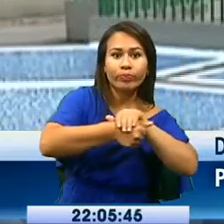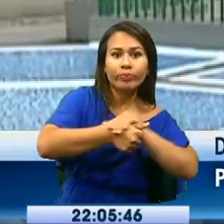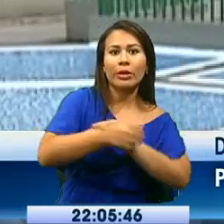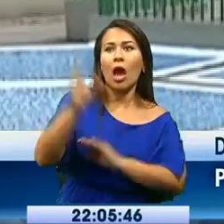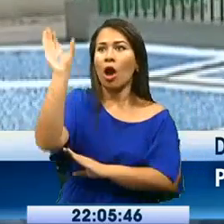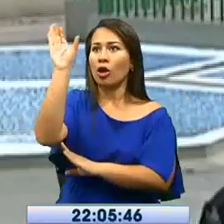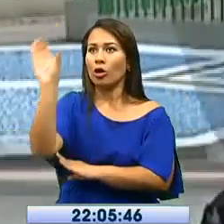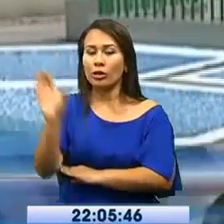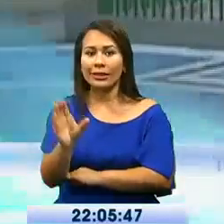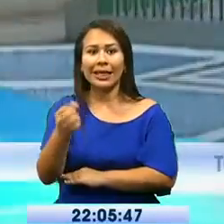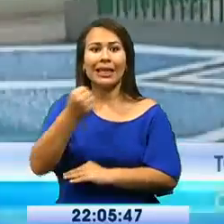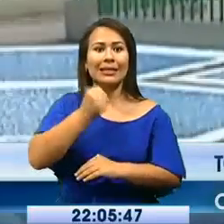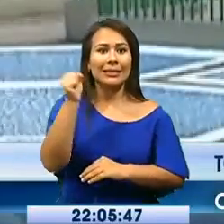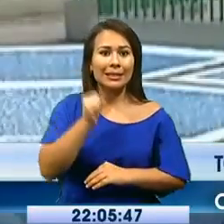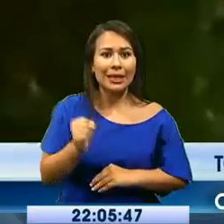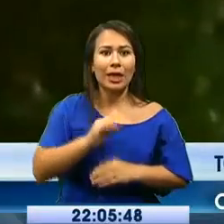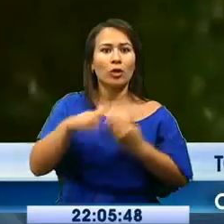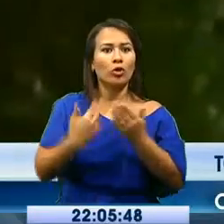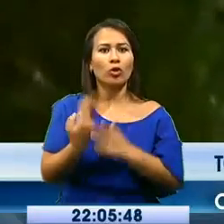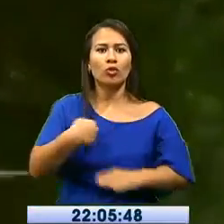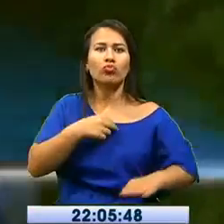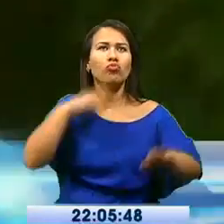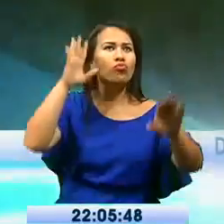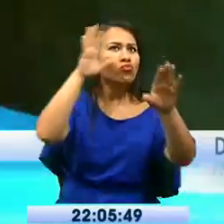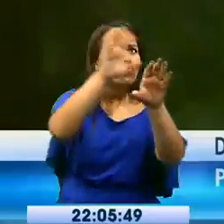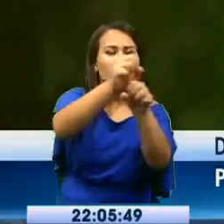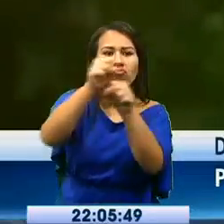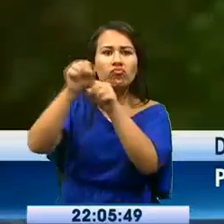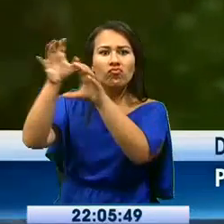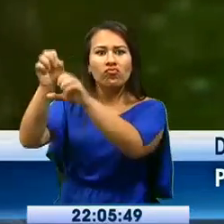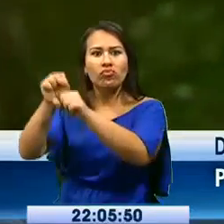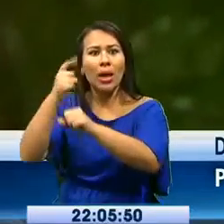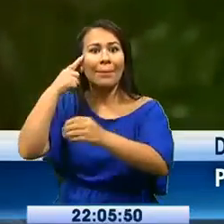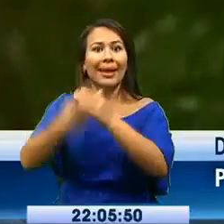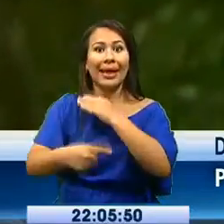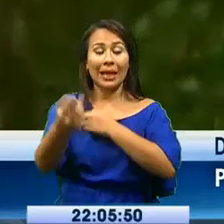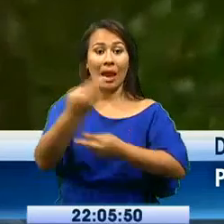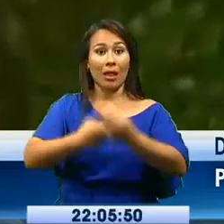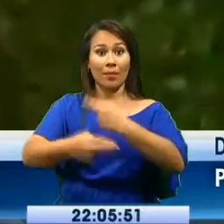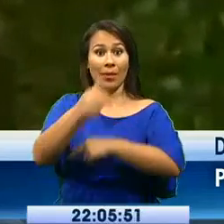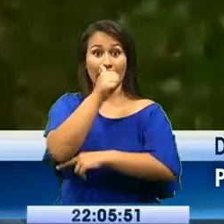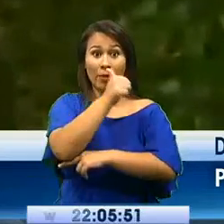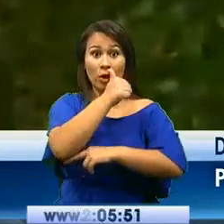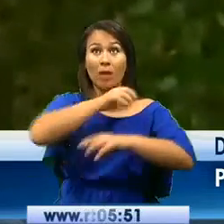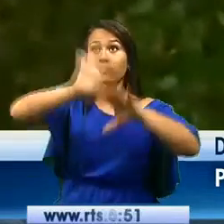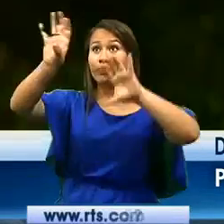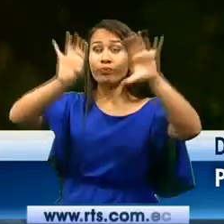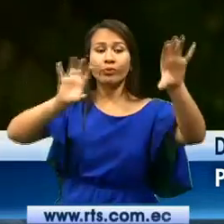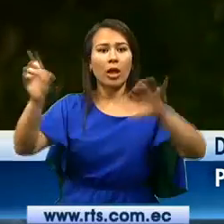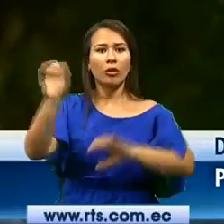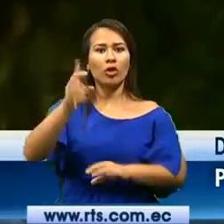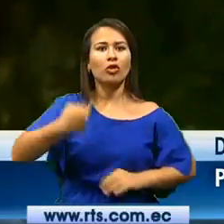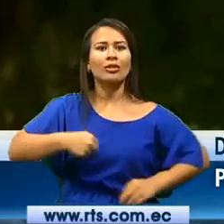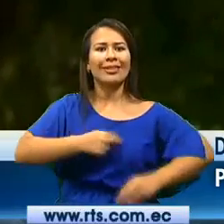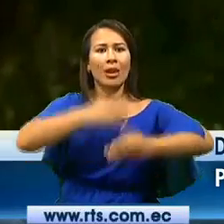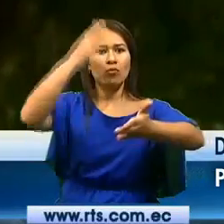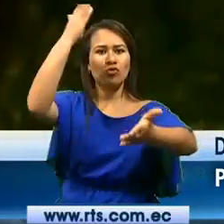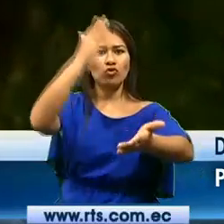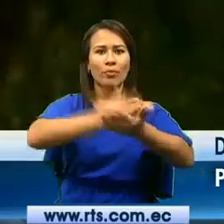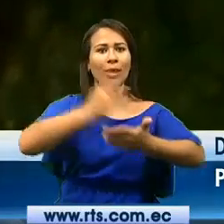en la sierra, en el oriente ecuatoriano. Trabajos encaminados a evitar que la droga llegue a las diferentes ciudades por las cantidades encontradas,